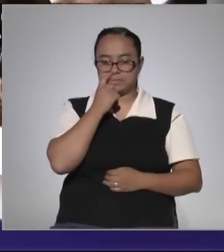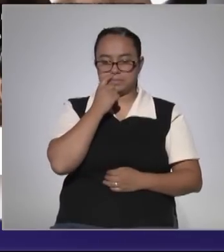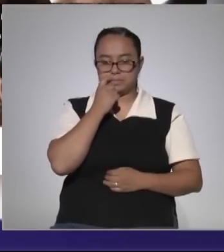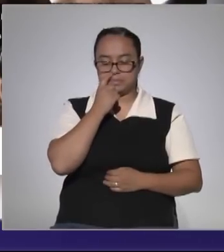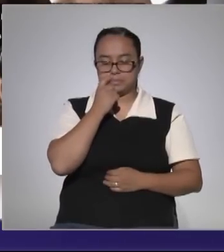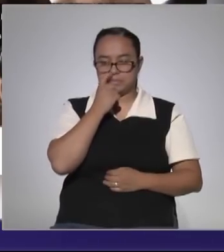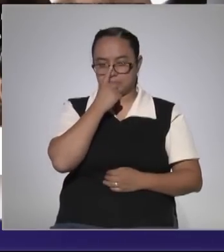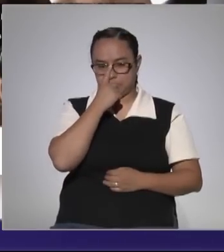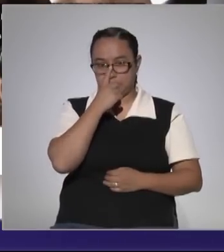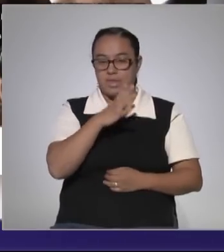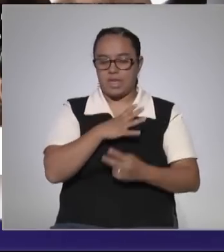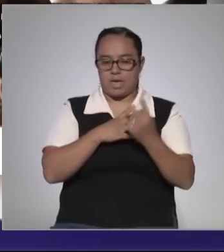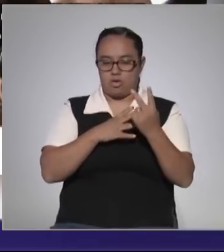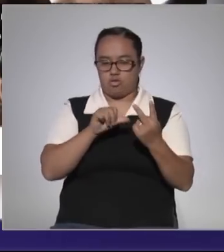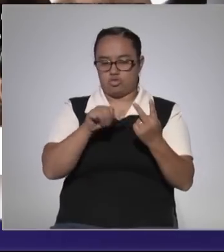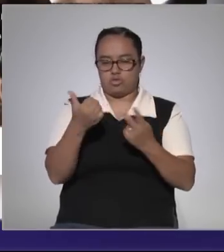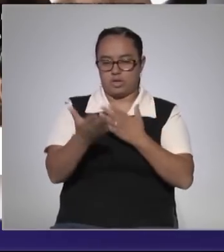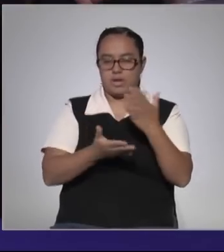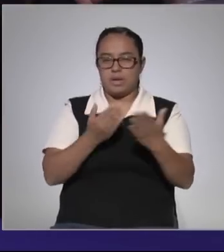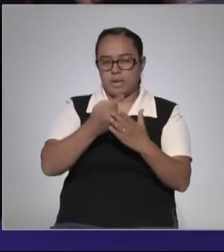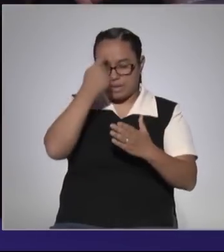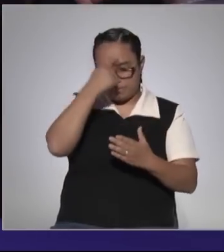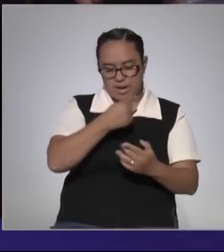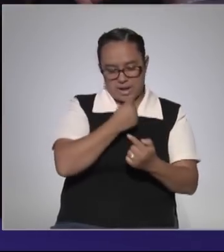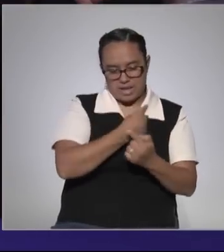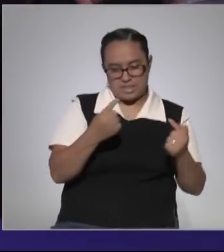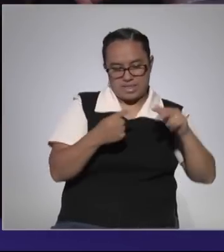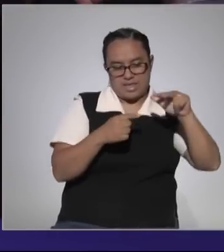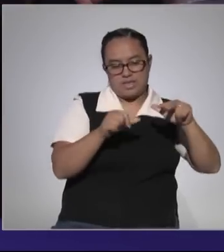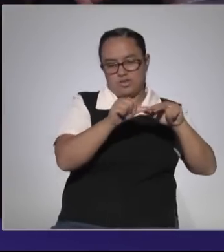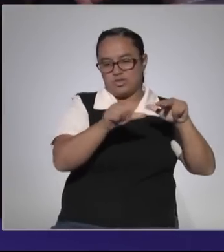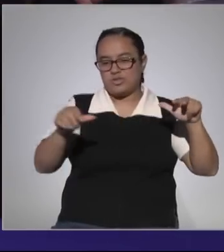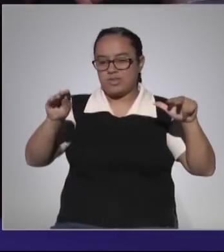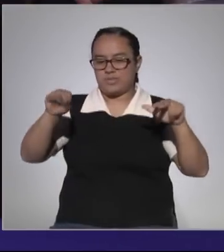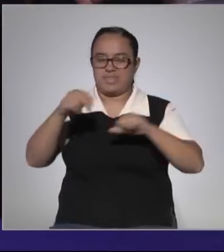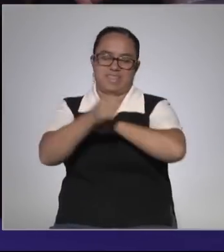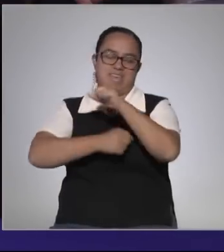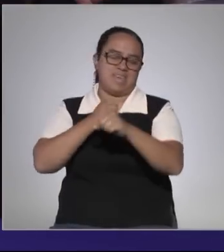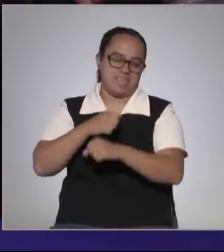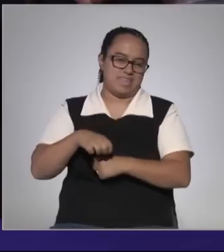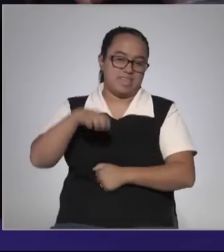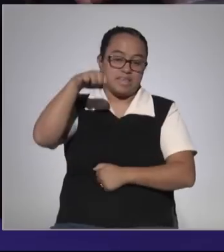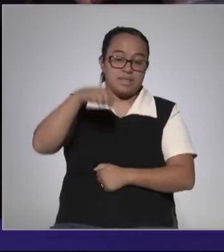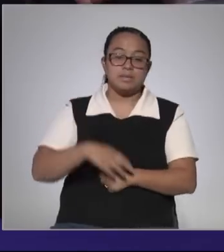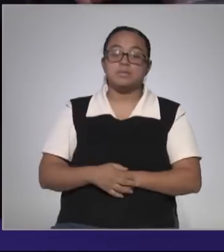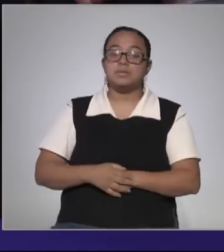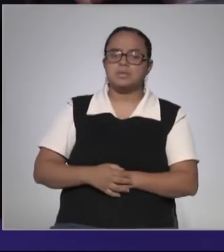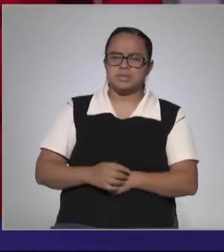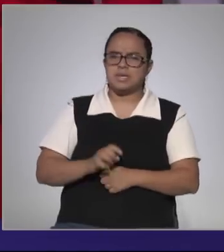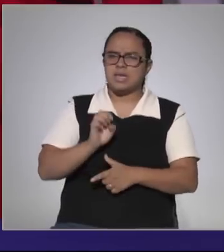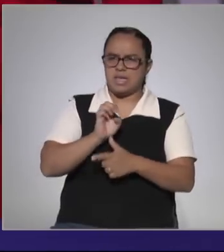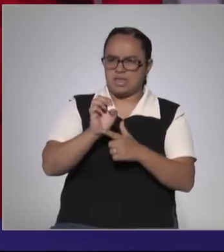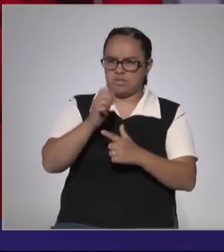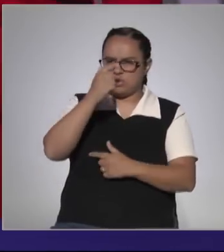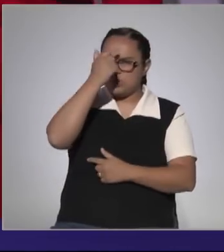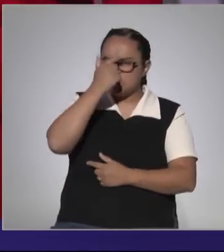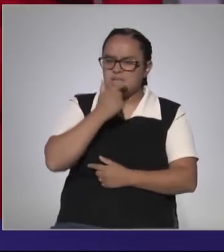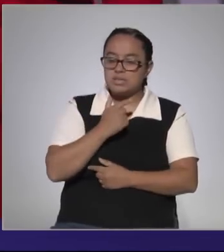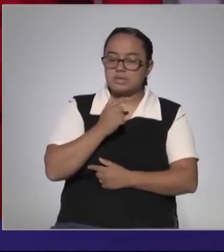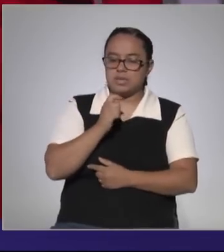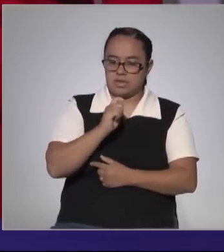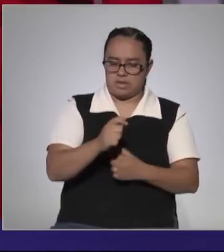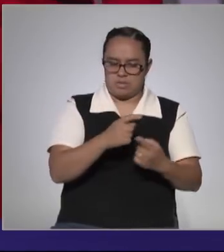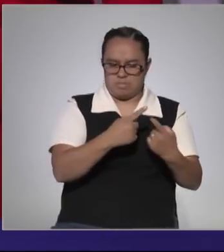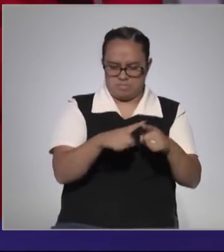Ahora vamos con dos propuestas para niños entre 18 y 99 años. Empezamos con Entonces la Noche. Un grupo de personajes